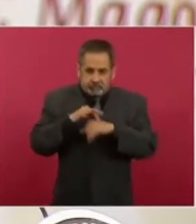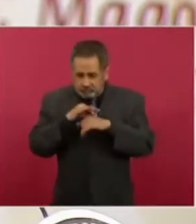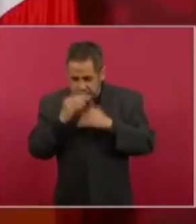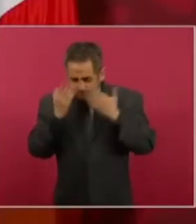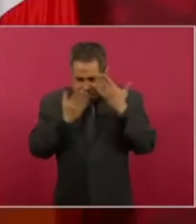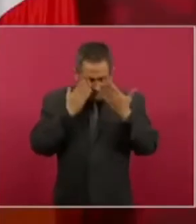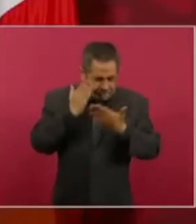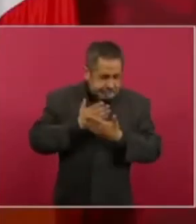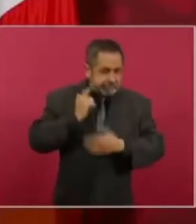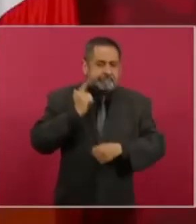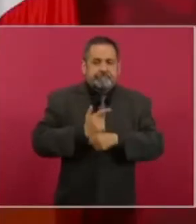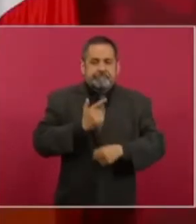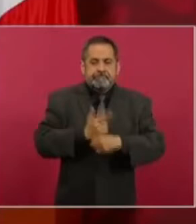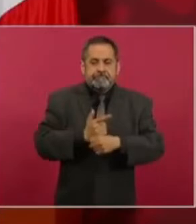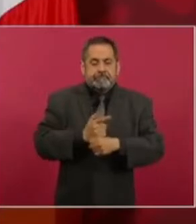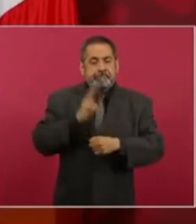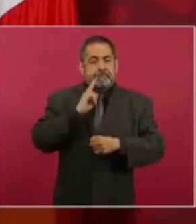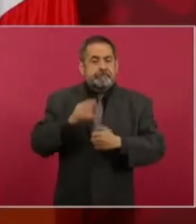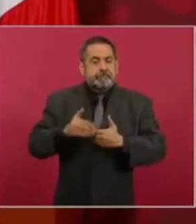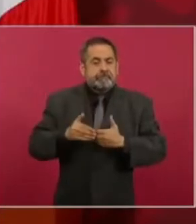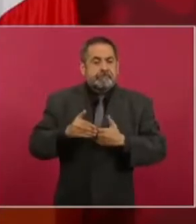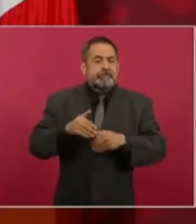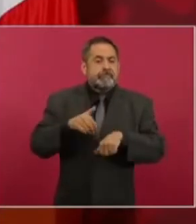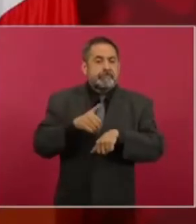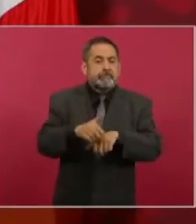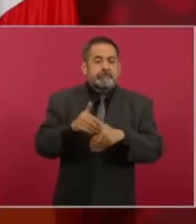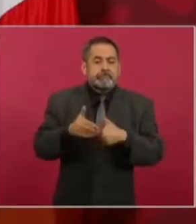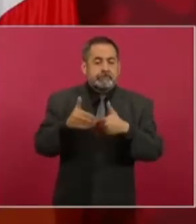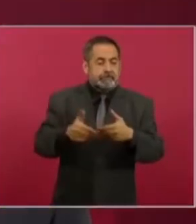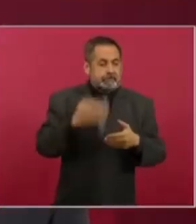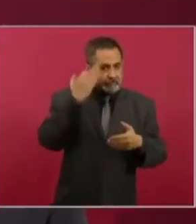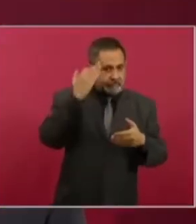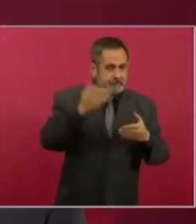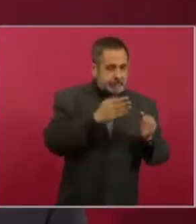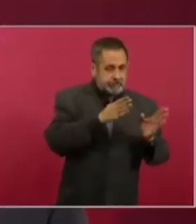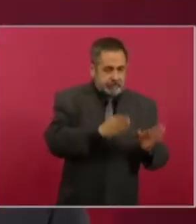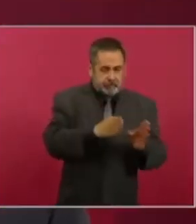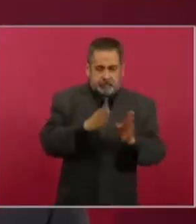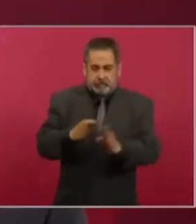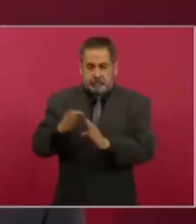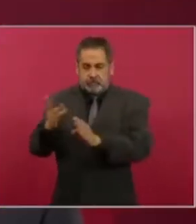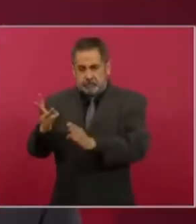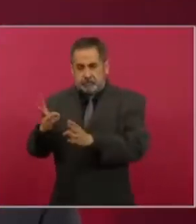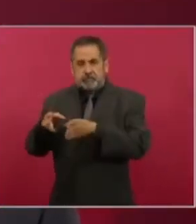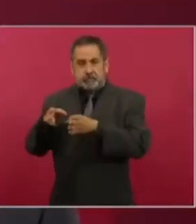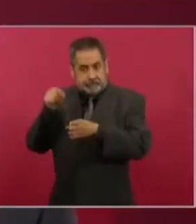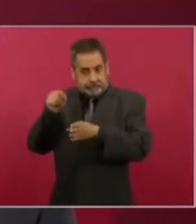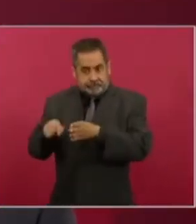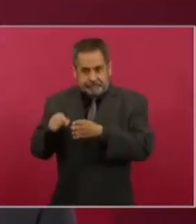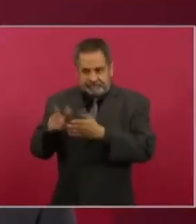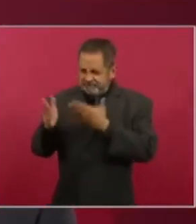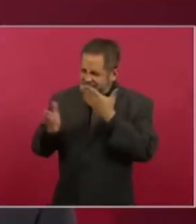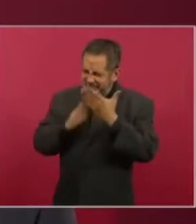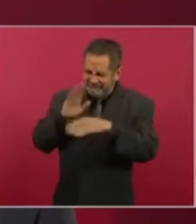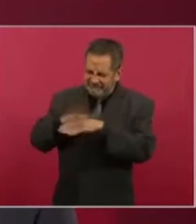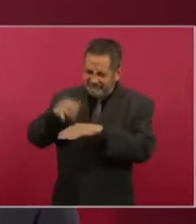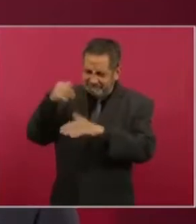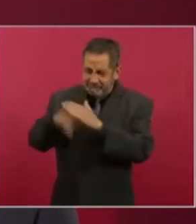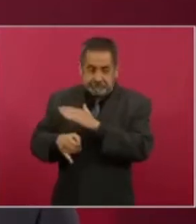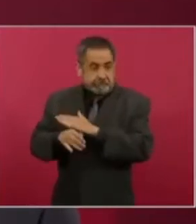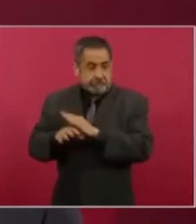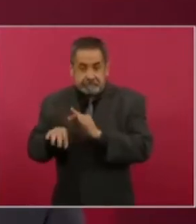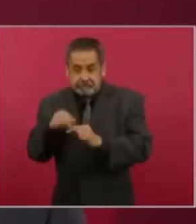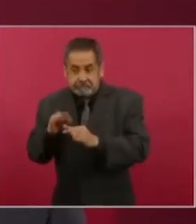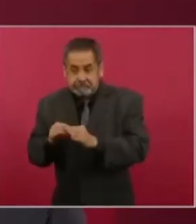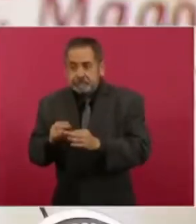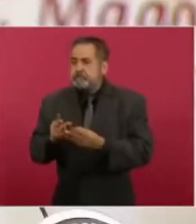nos permita pasar al ensayo fase 3 y finalmente proponer a la autoridad regulatoria, en